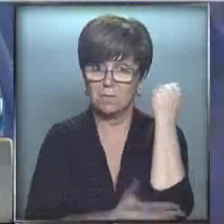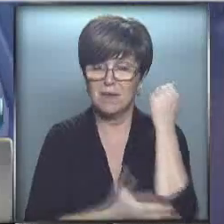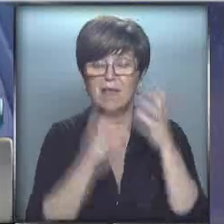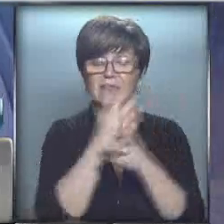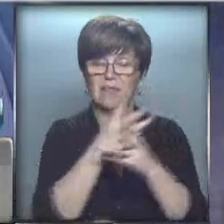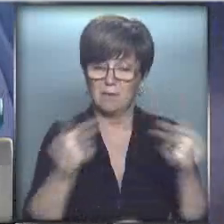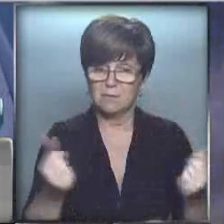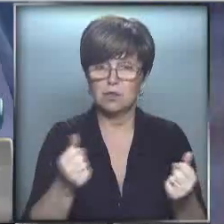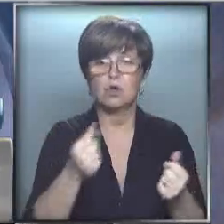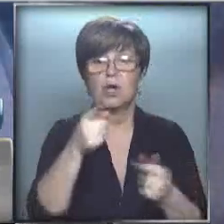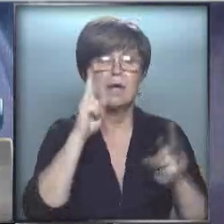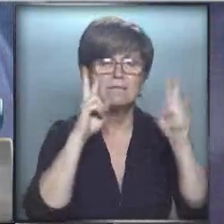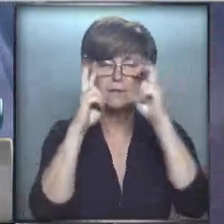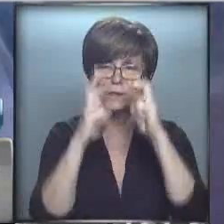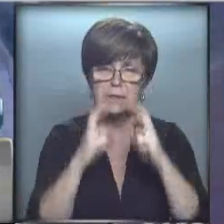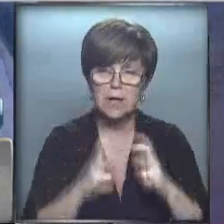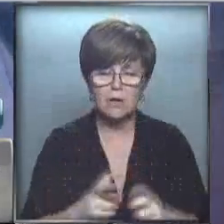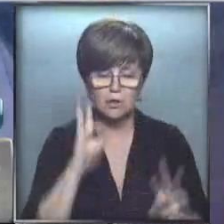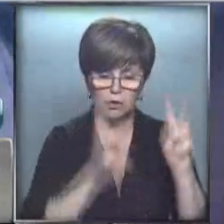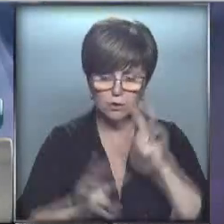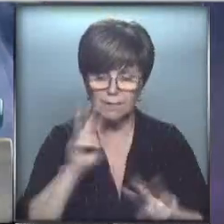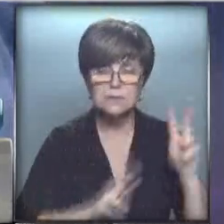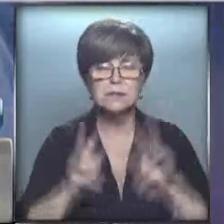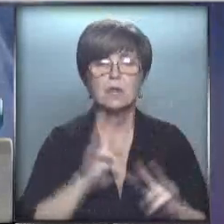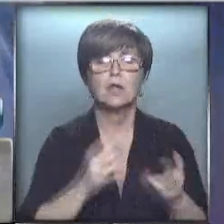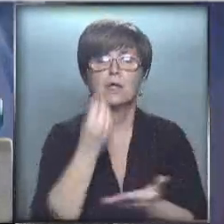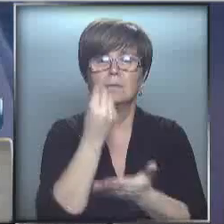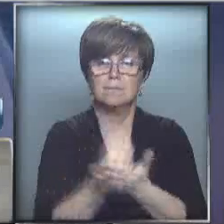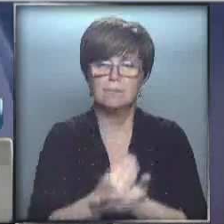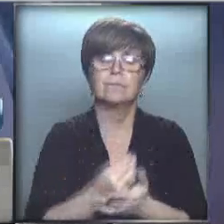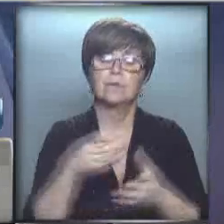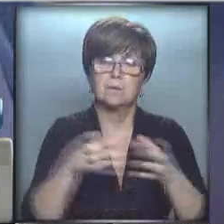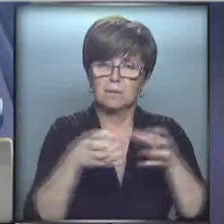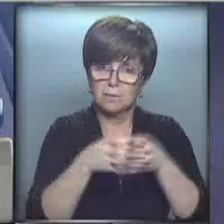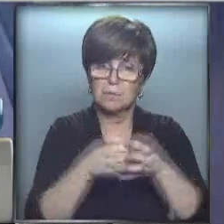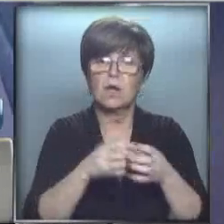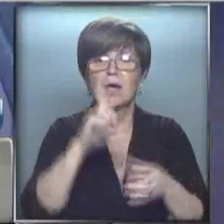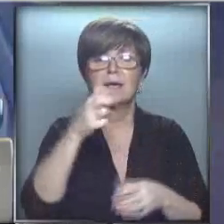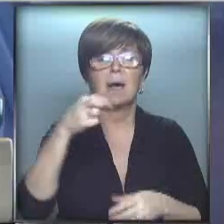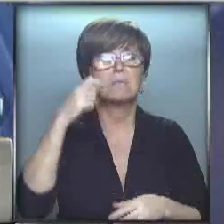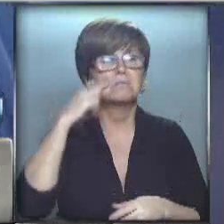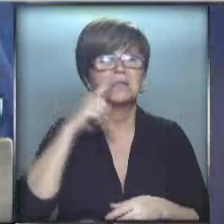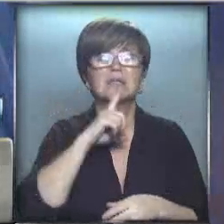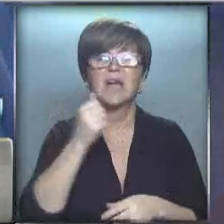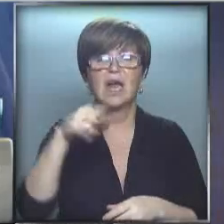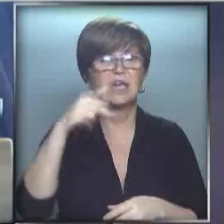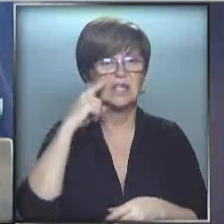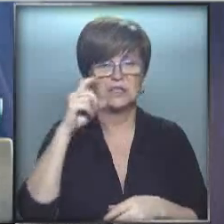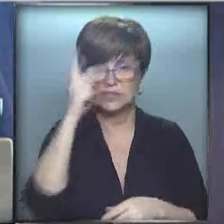tuvo su primer trabajo como investigador a las órdenes del designado jefe de gabinete, justamente Jorge Capitanich, en la